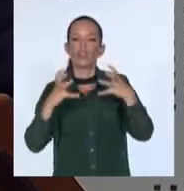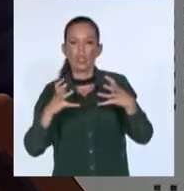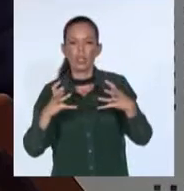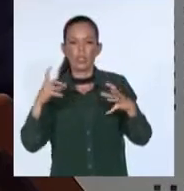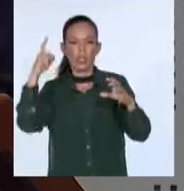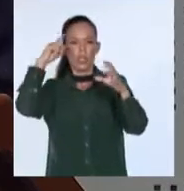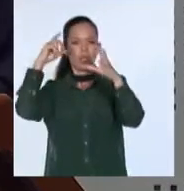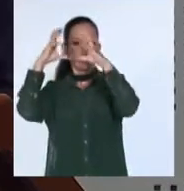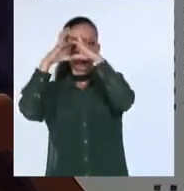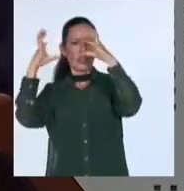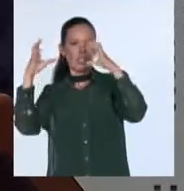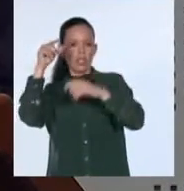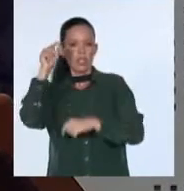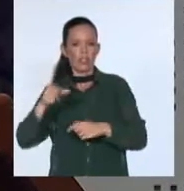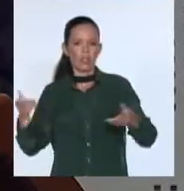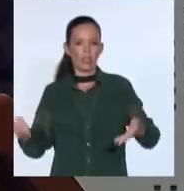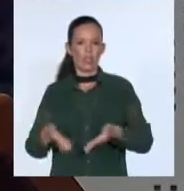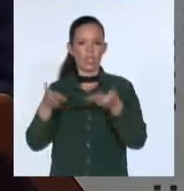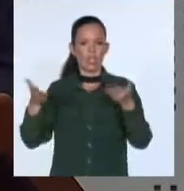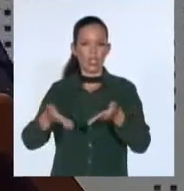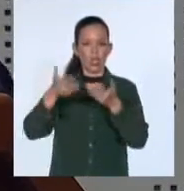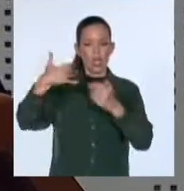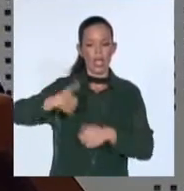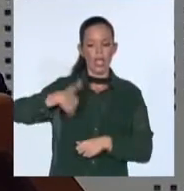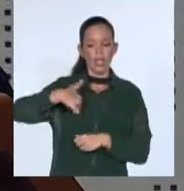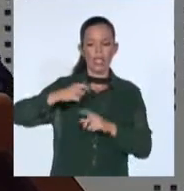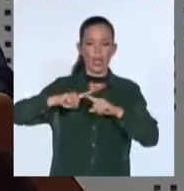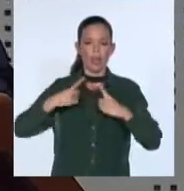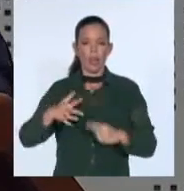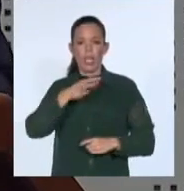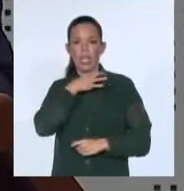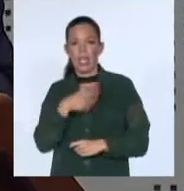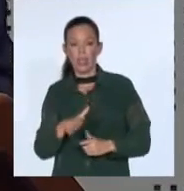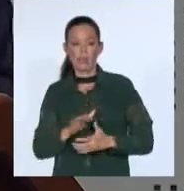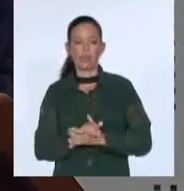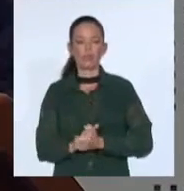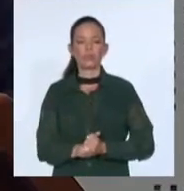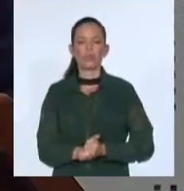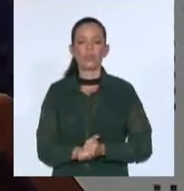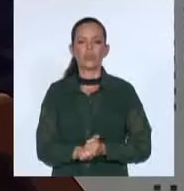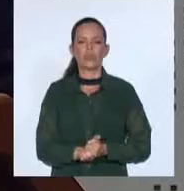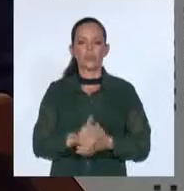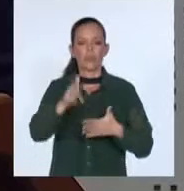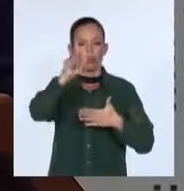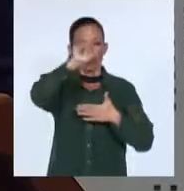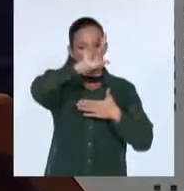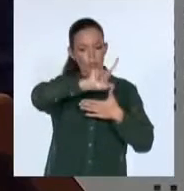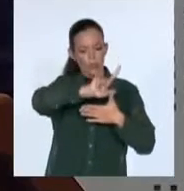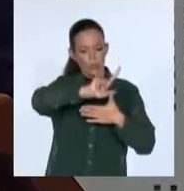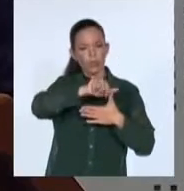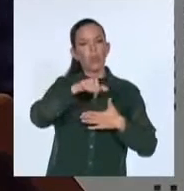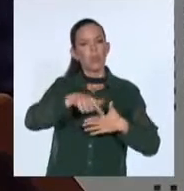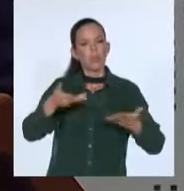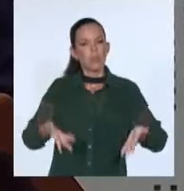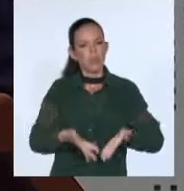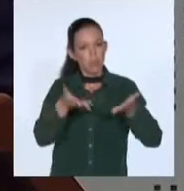de Argentina, porque finalmente, si América Latina progresaba y se